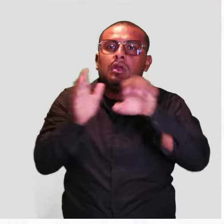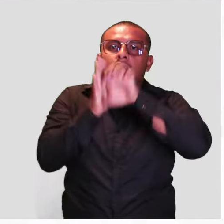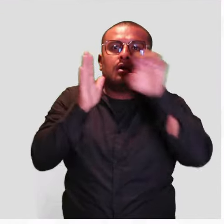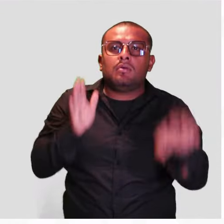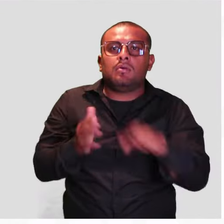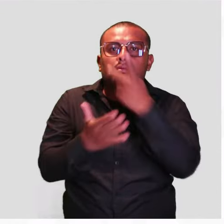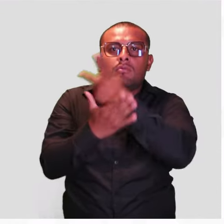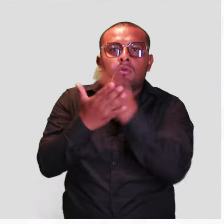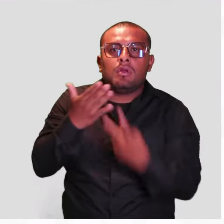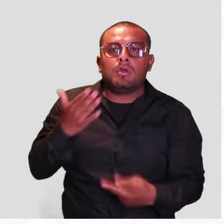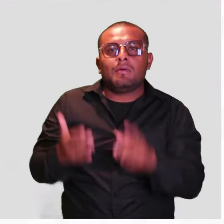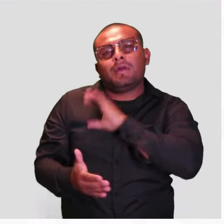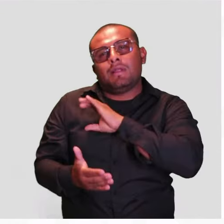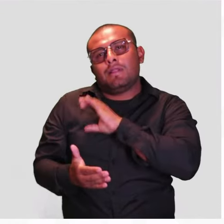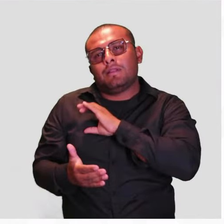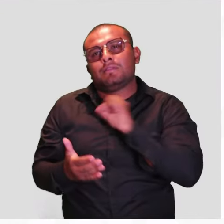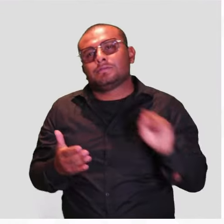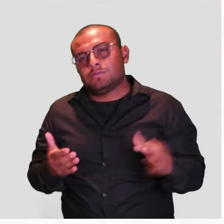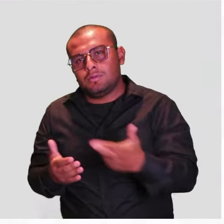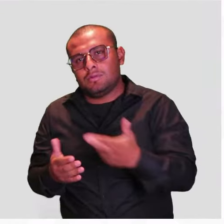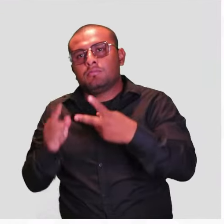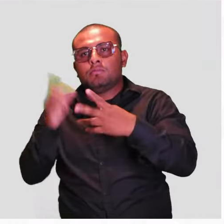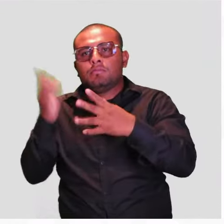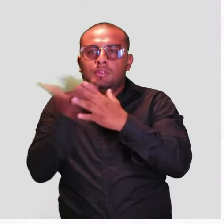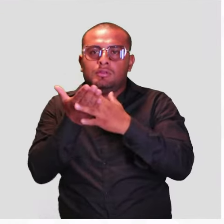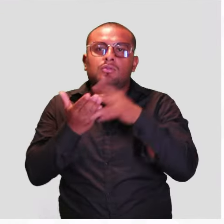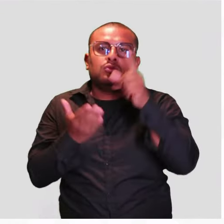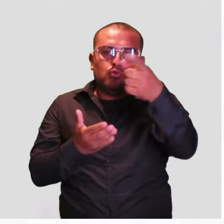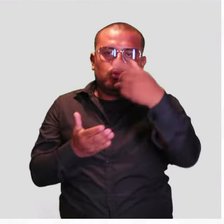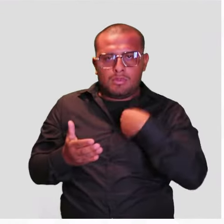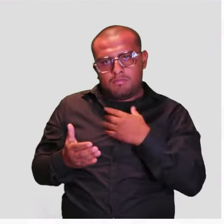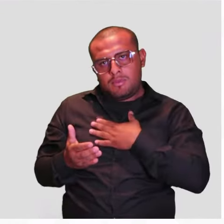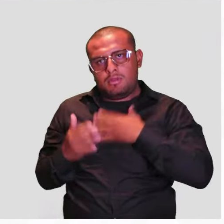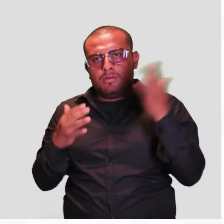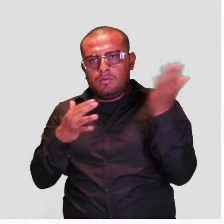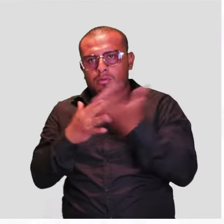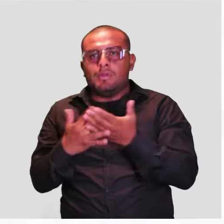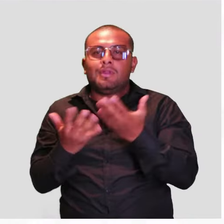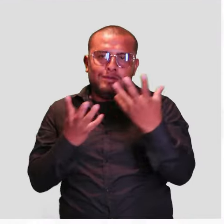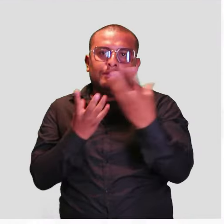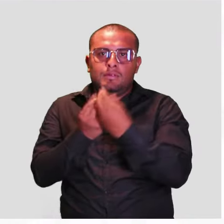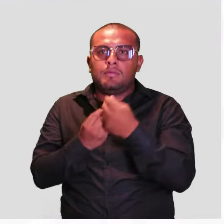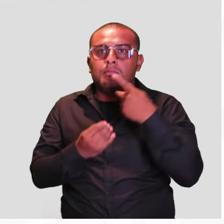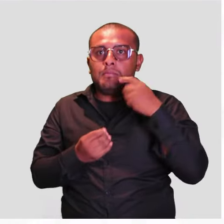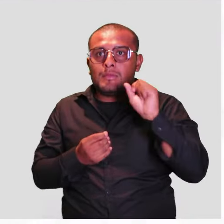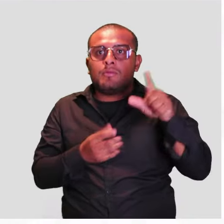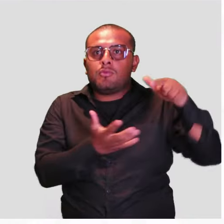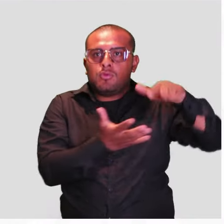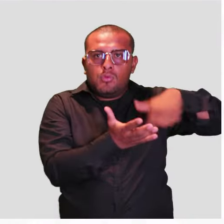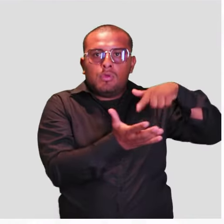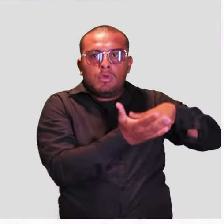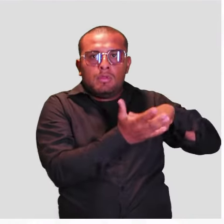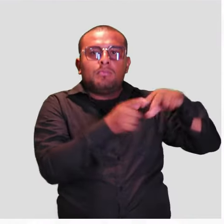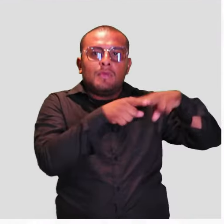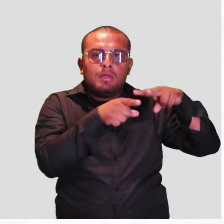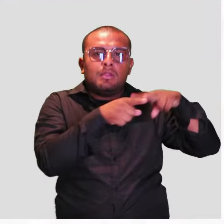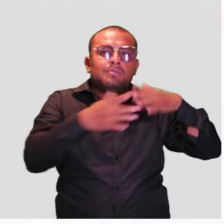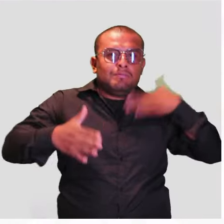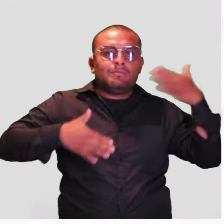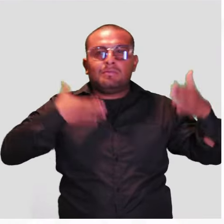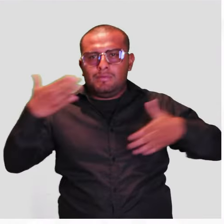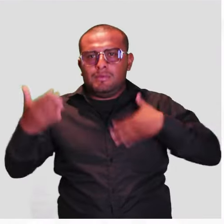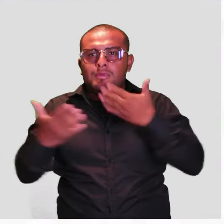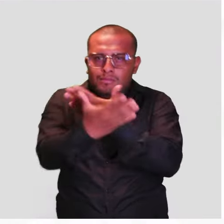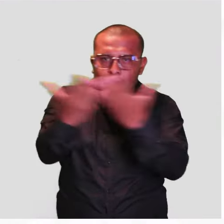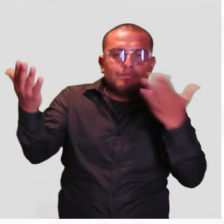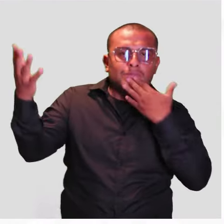Mitad Tú, Mitad Yo, y hemos arreglado escuelas y centros de esparcimiento de nuestras familias de la mano de ustedes,